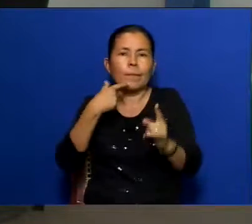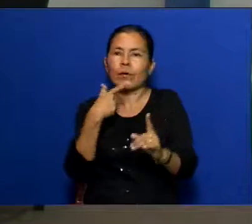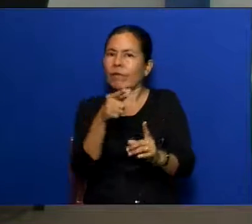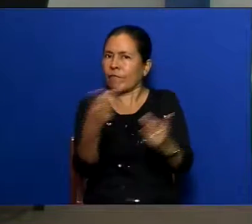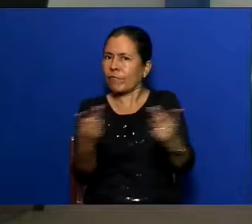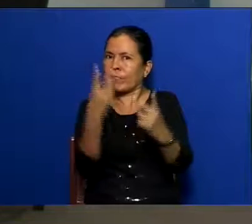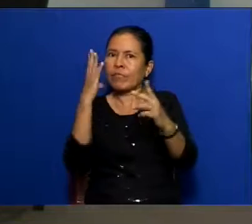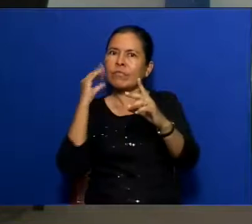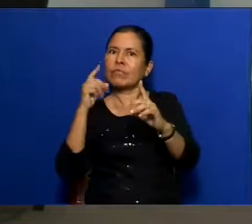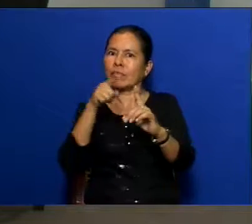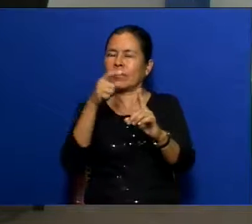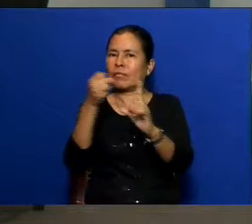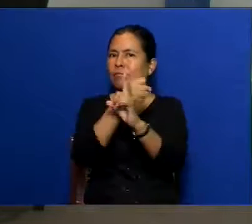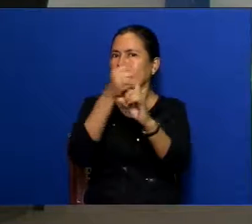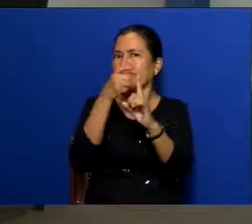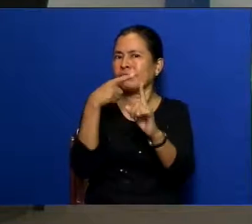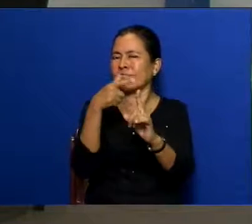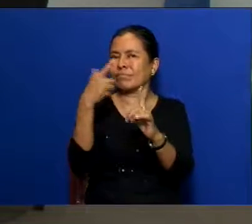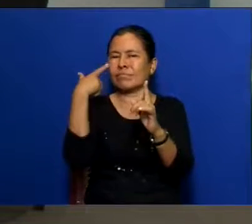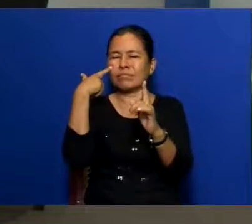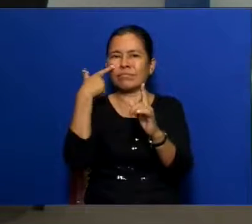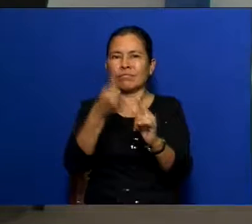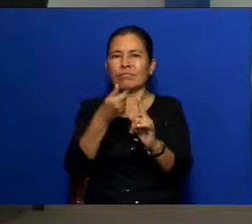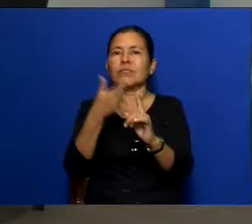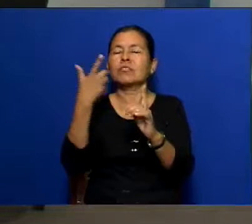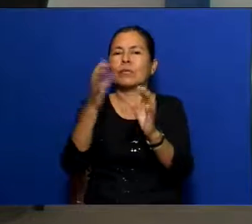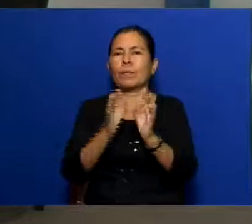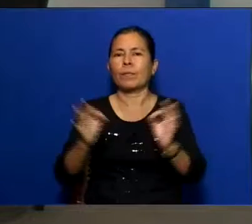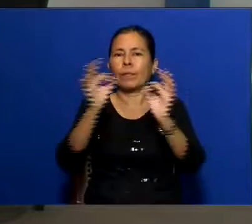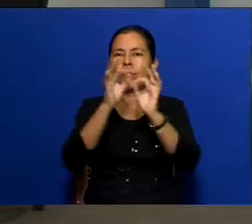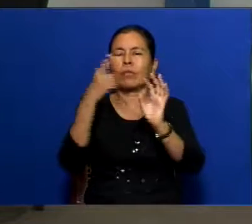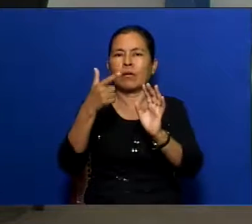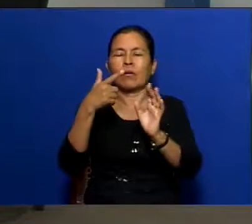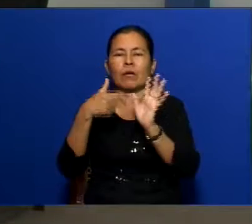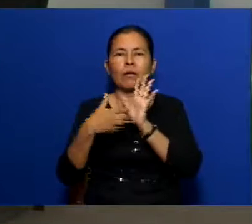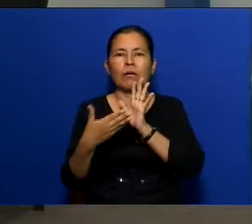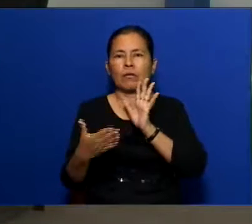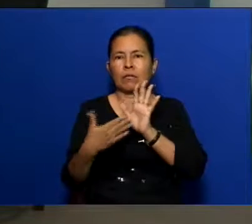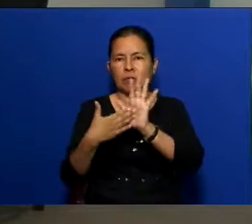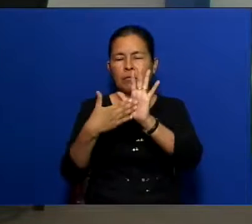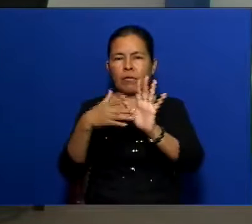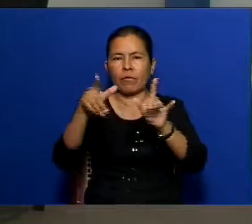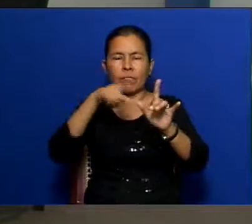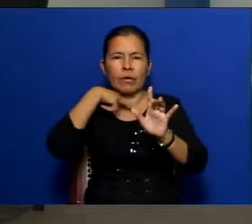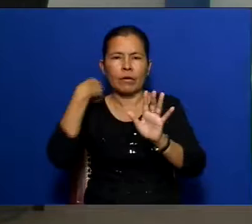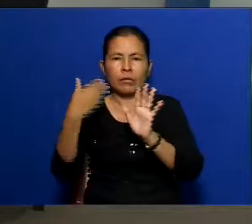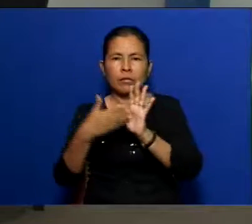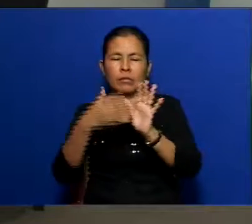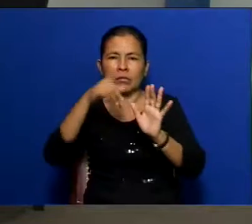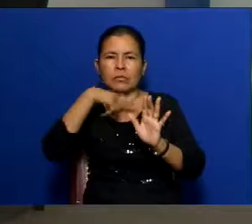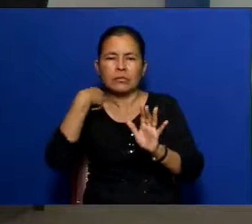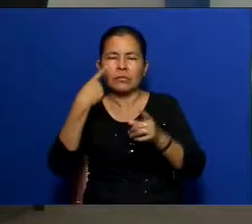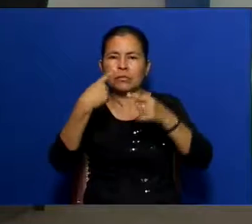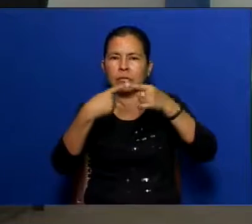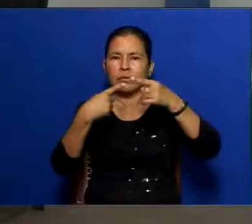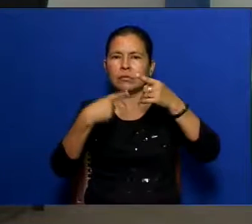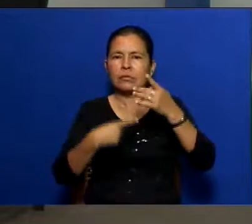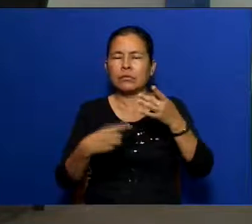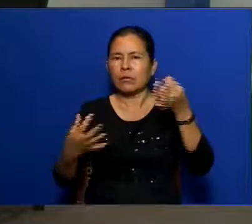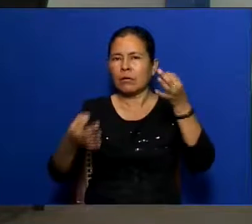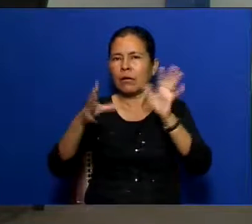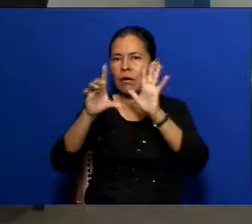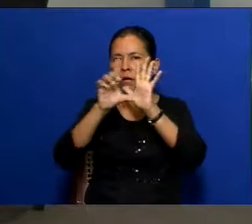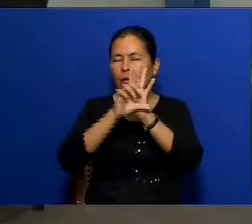vivió y eso constituye el elemento fundamental de prueba para demostrar los delitos, principalmente de